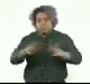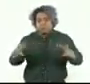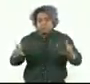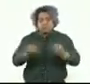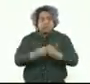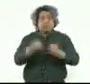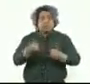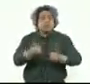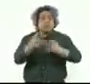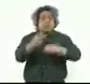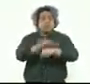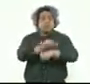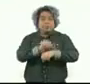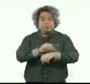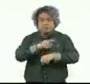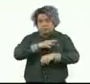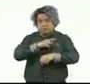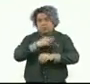funcionamiento.